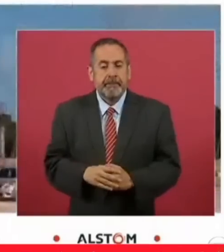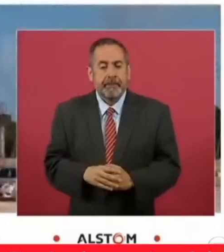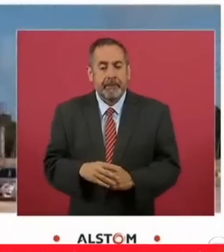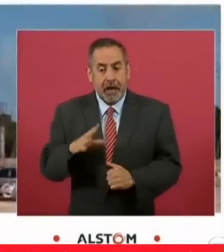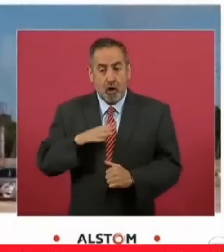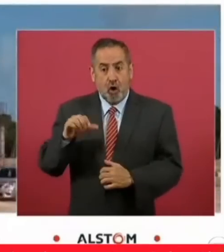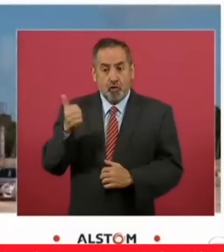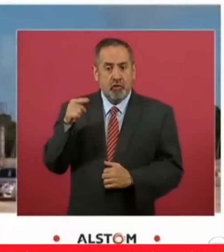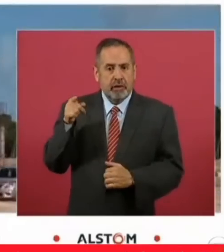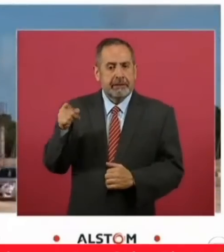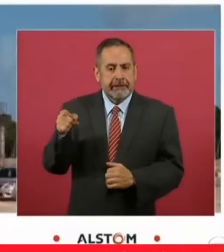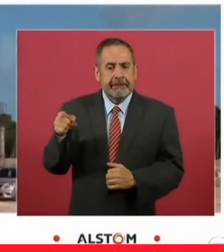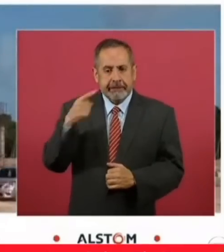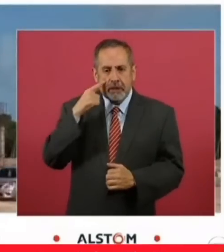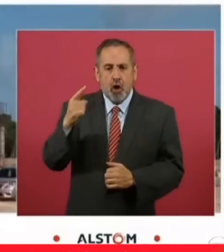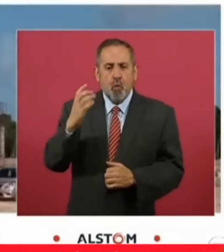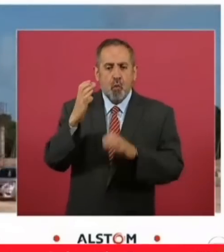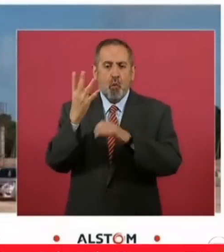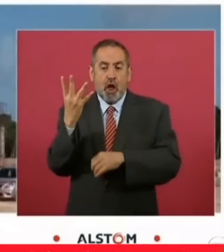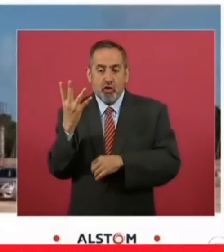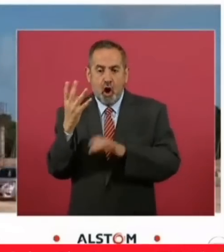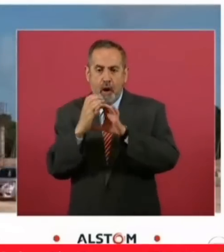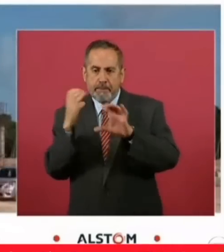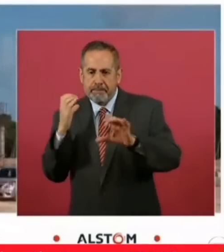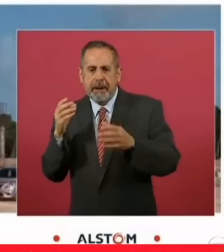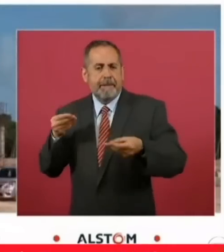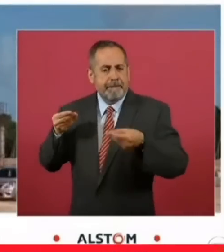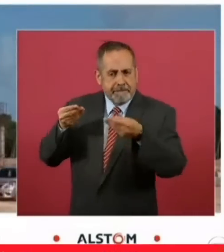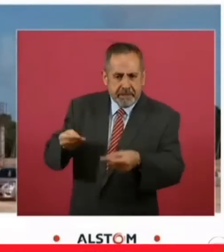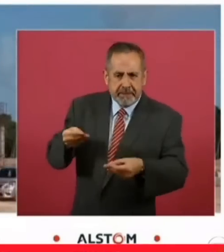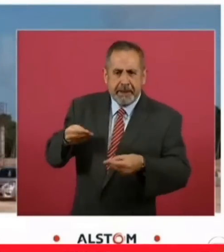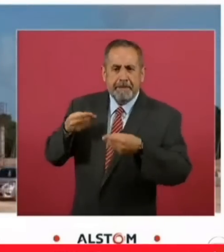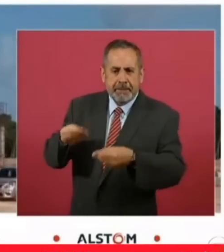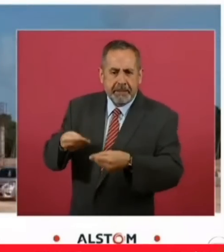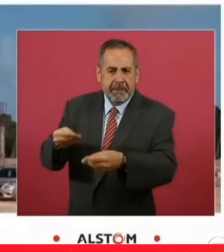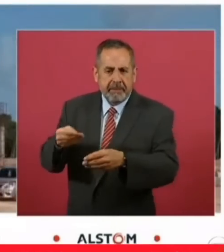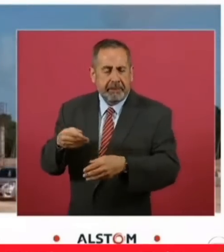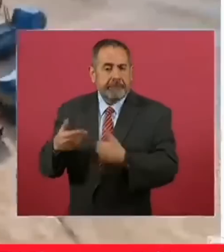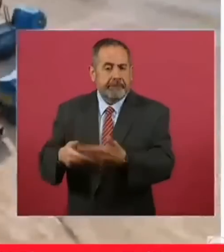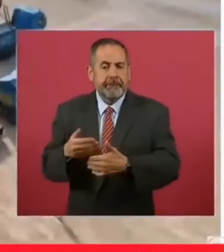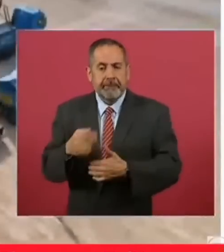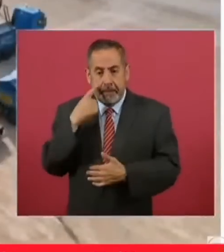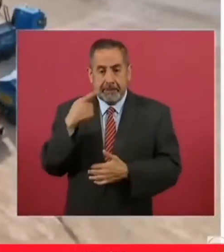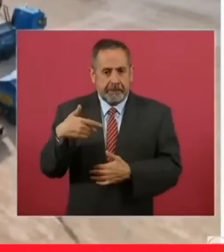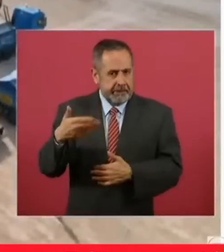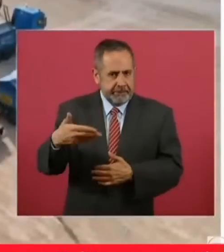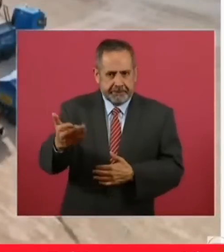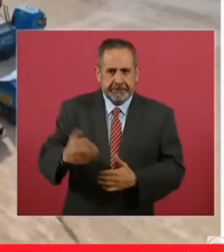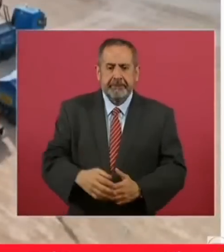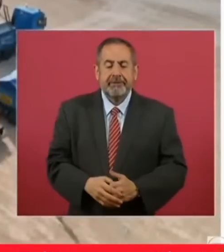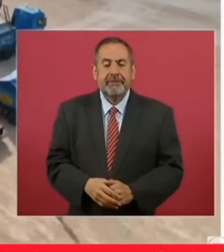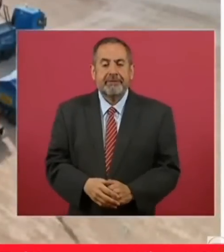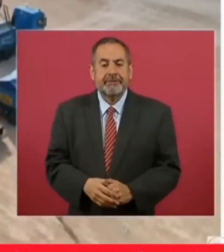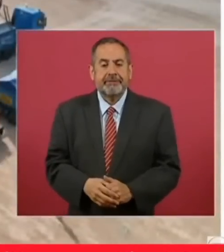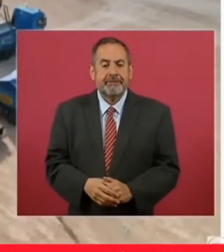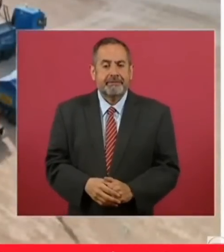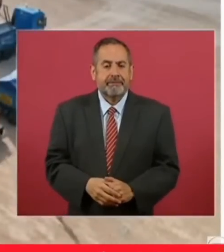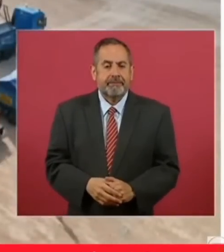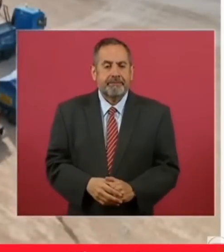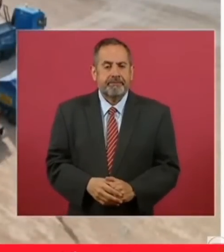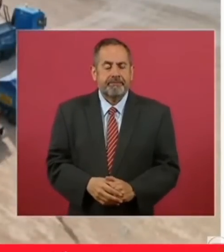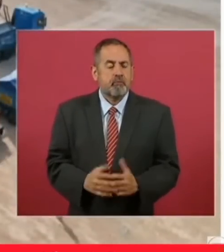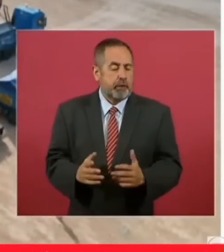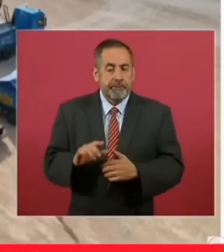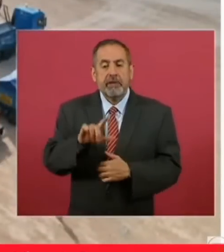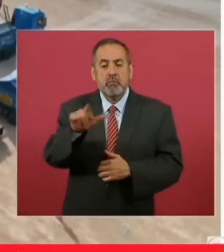otras imágenes de cómo fueron llegando los 4 coches. La que sigue. La que sigue. La que sigue. Y bueno, ¿qué es lo que